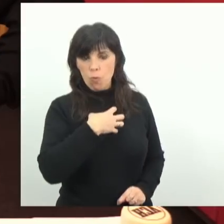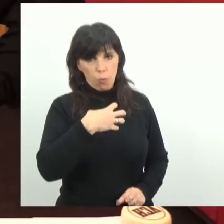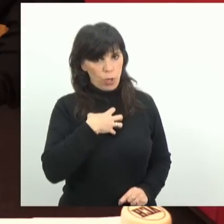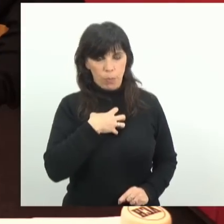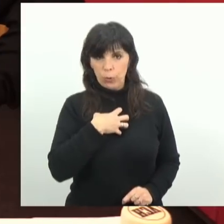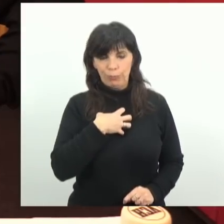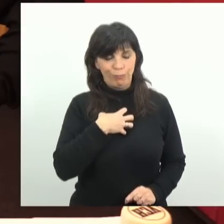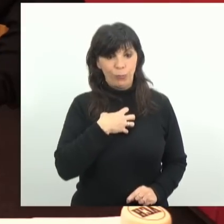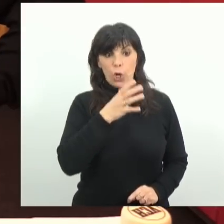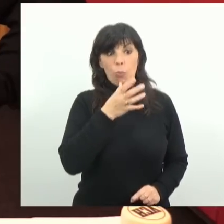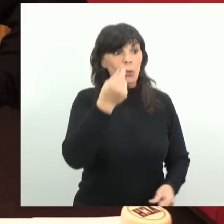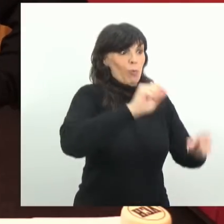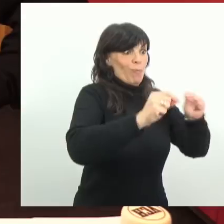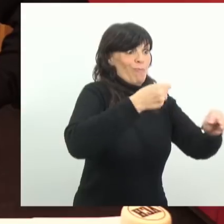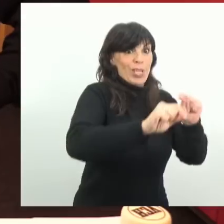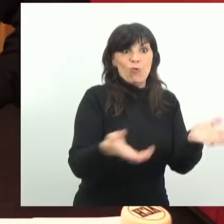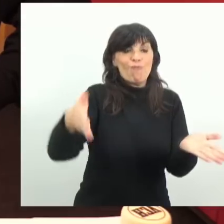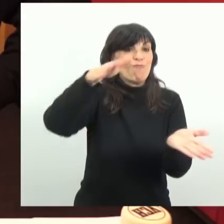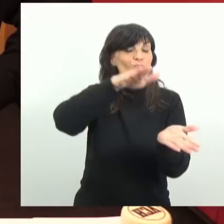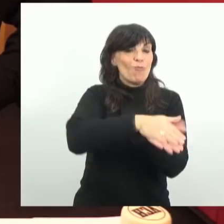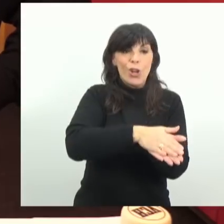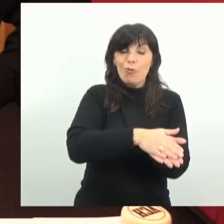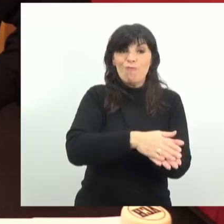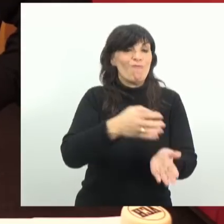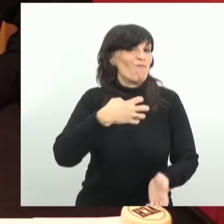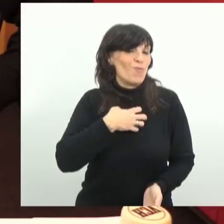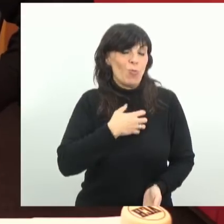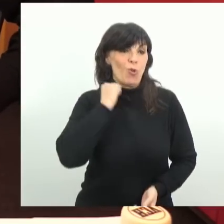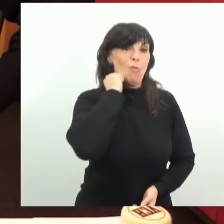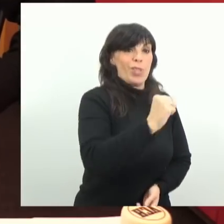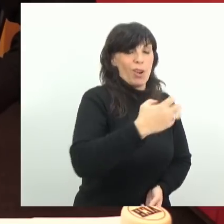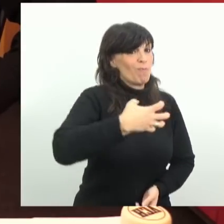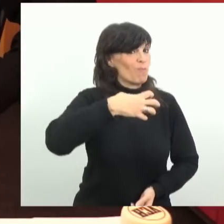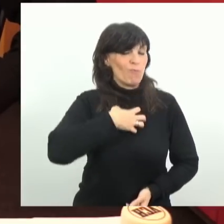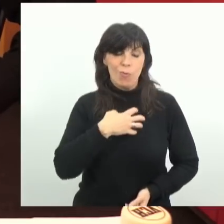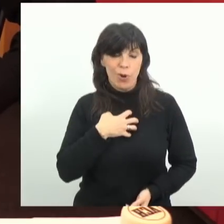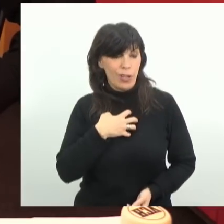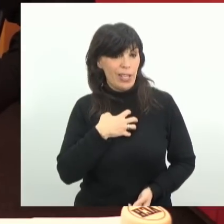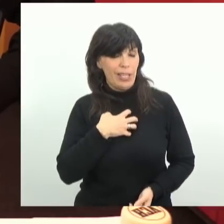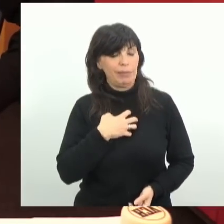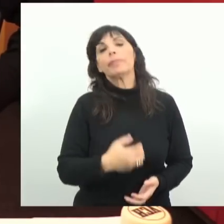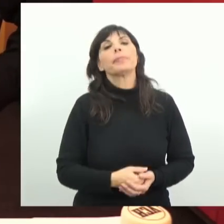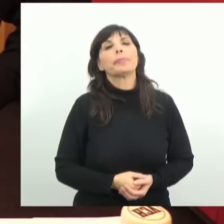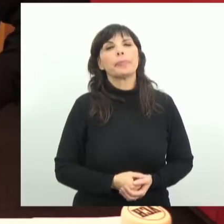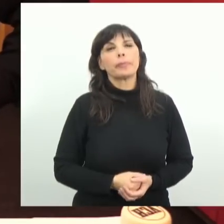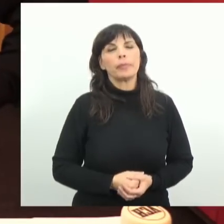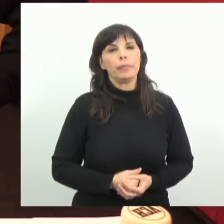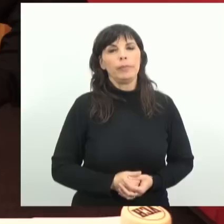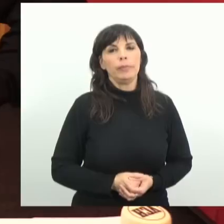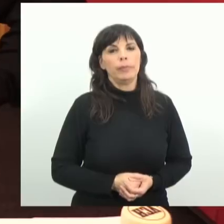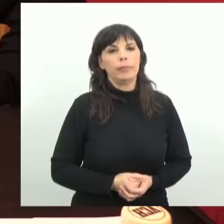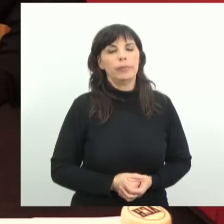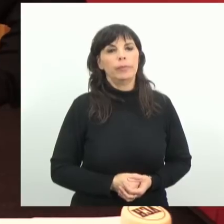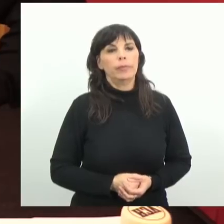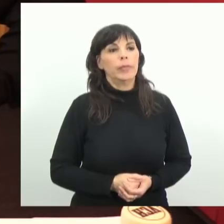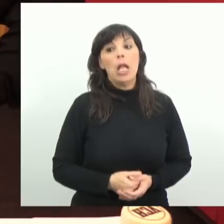no lo puedes matar. Hay otras formas de controlarlo, pero simplemente